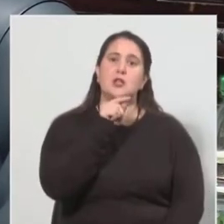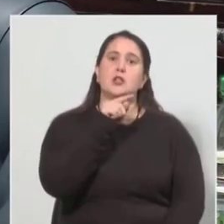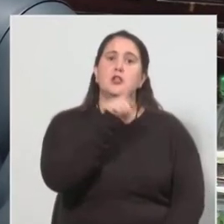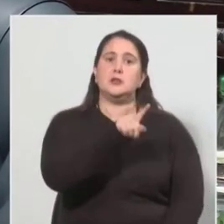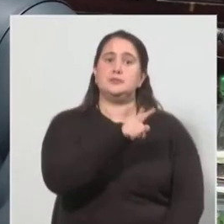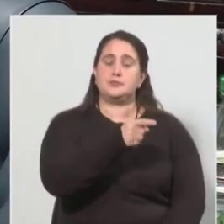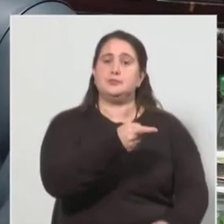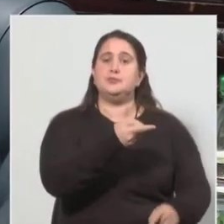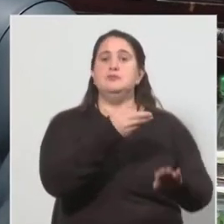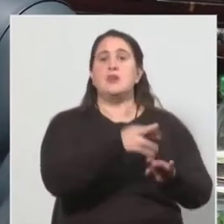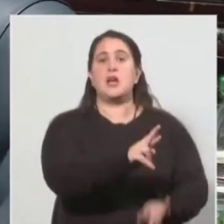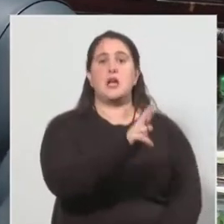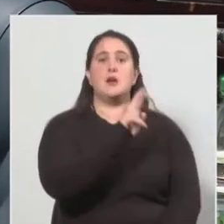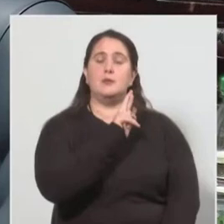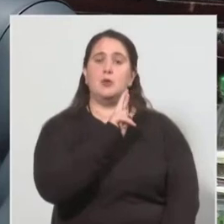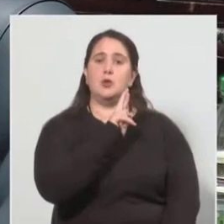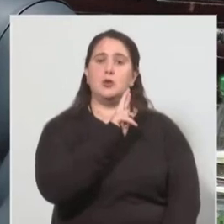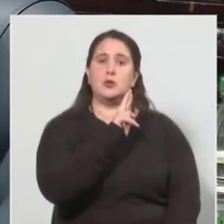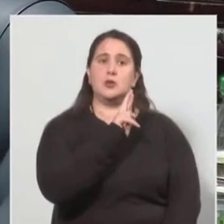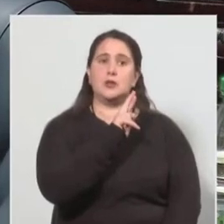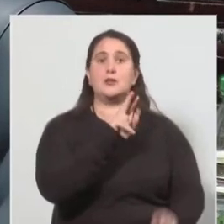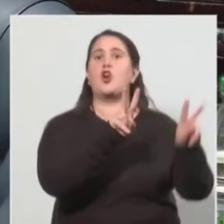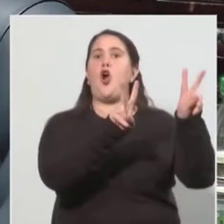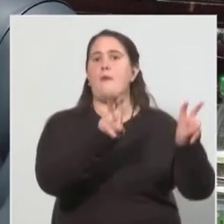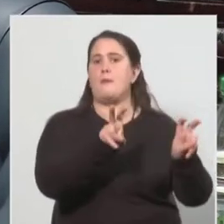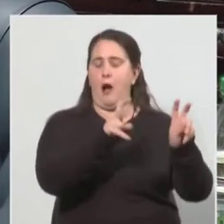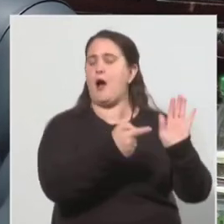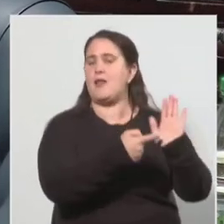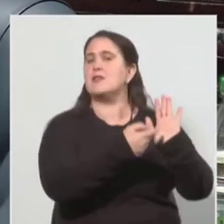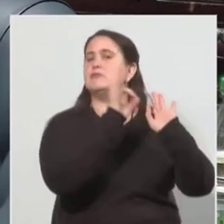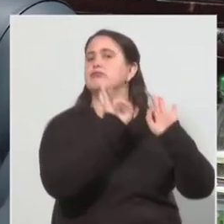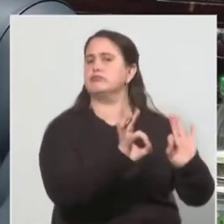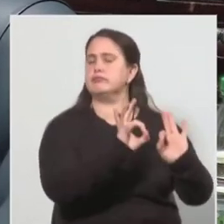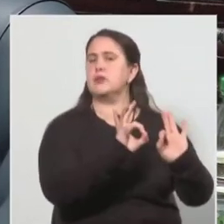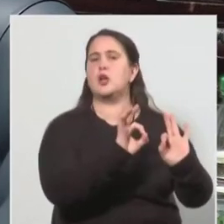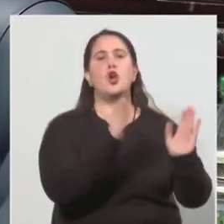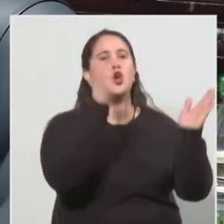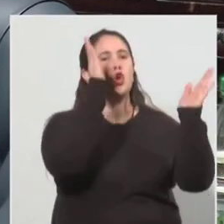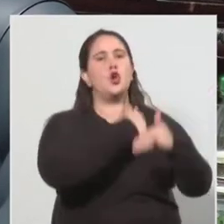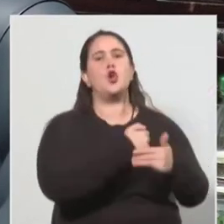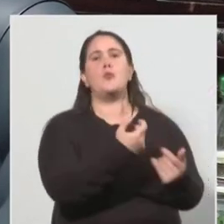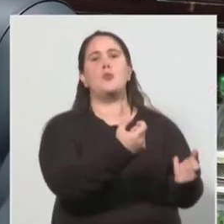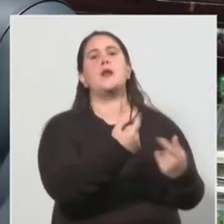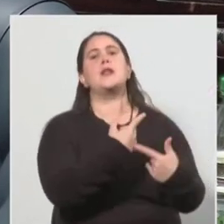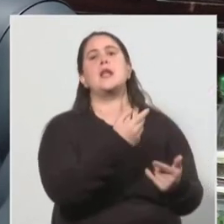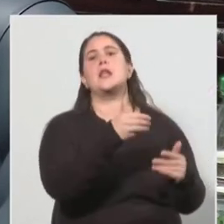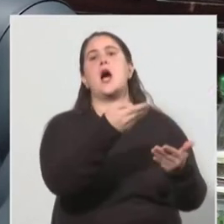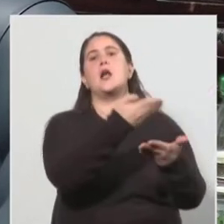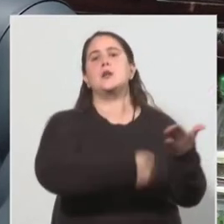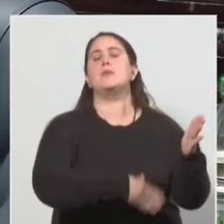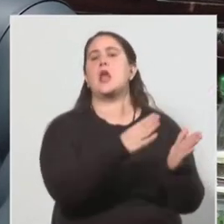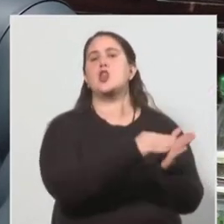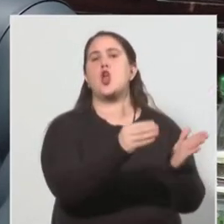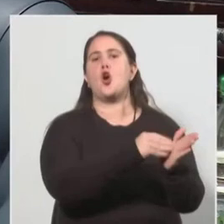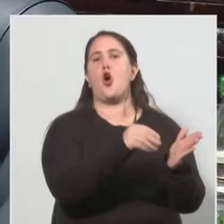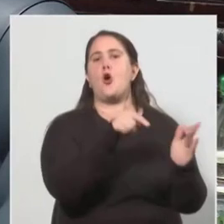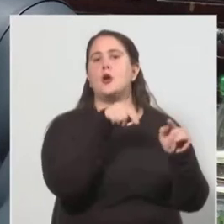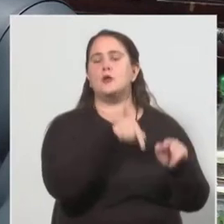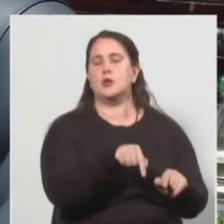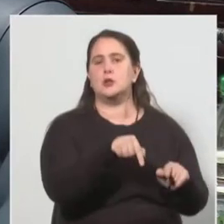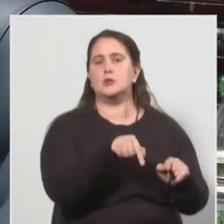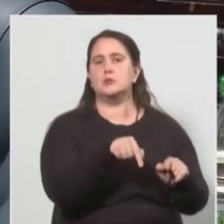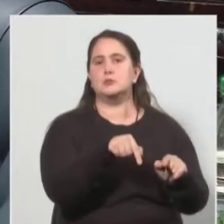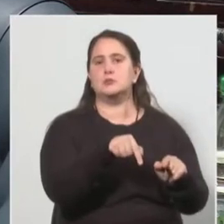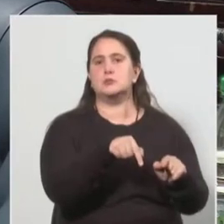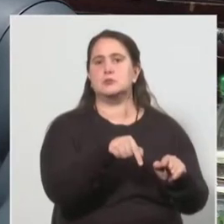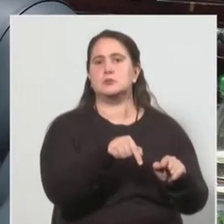por cumplido respondiendo que, y abro comillas, no es posible remitir copia del expediente ante